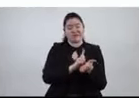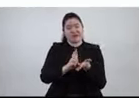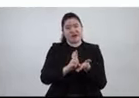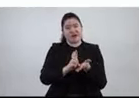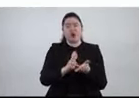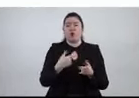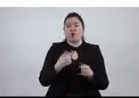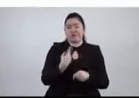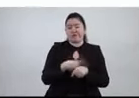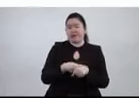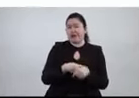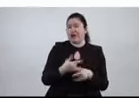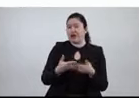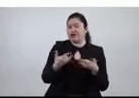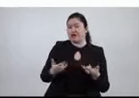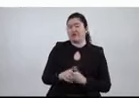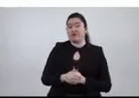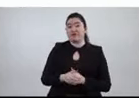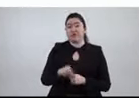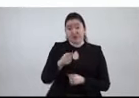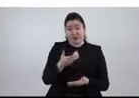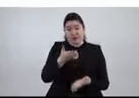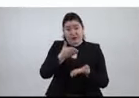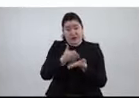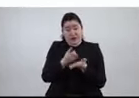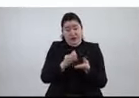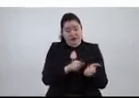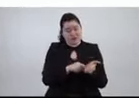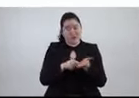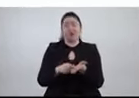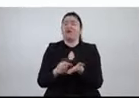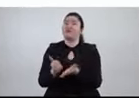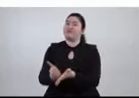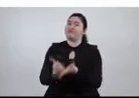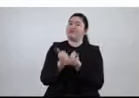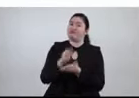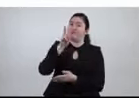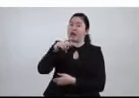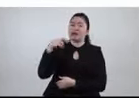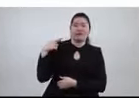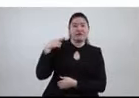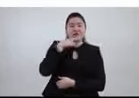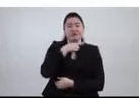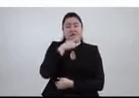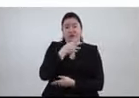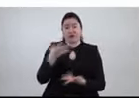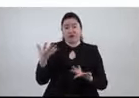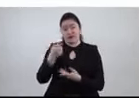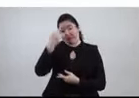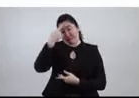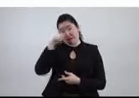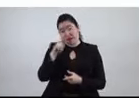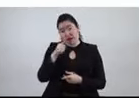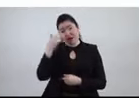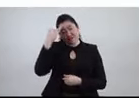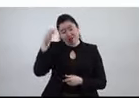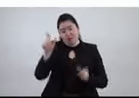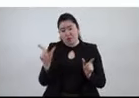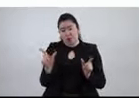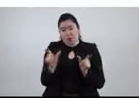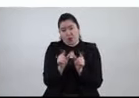de padecimientos. Si esto lo llevan a la unidad vacunadora y lo entregan, nos hace mucho más ágil el proceso para reducir los tiempos